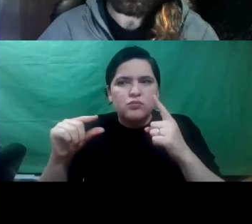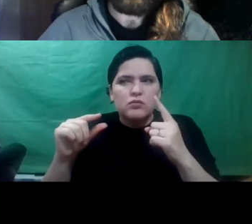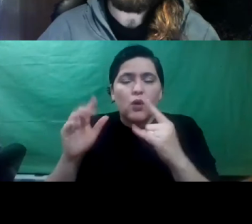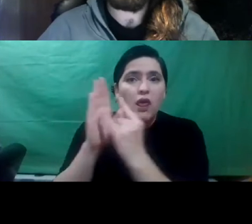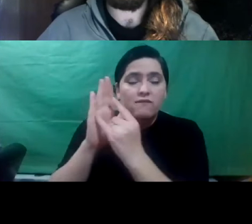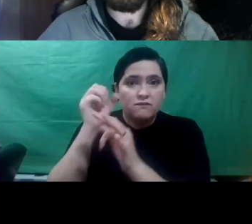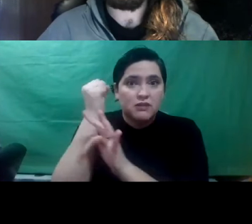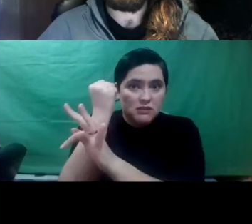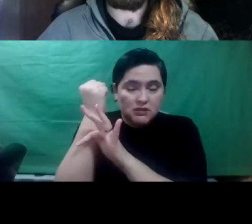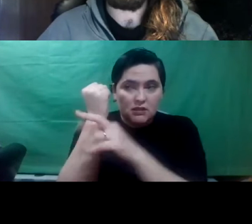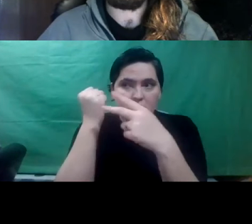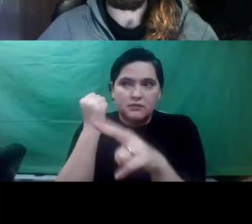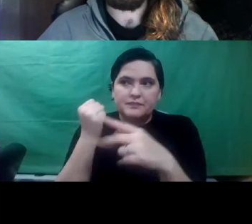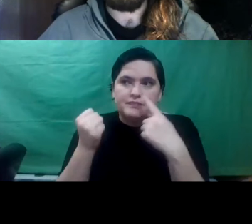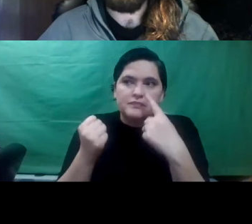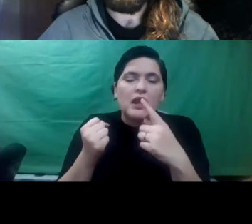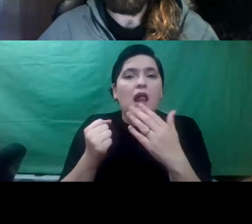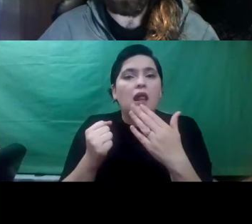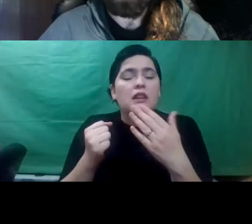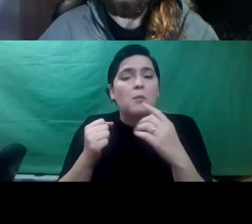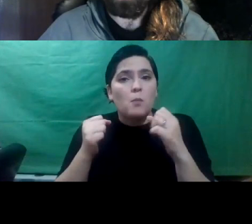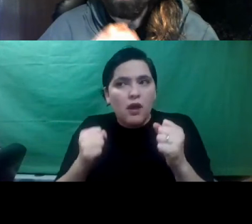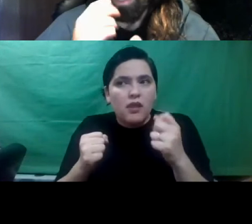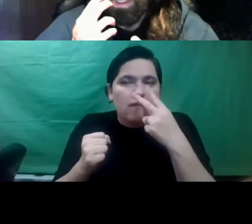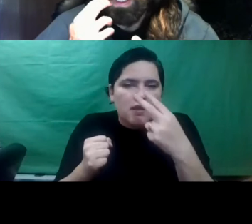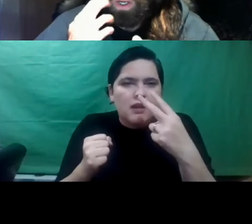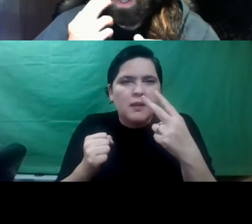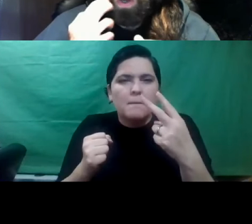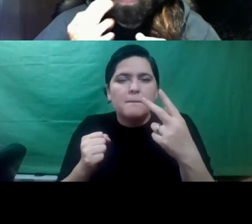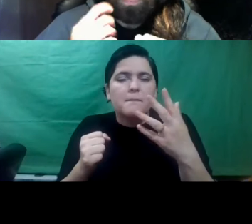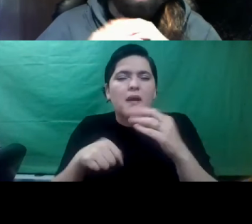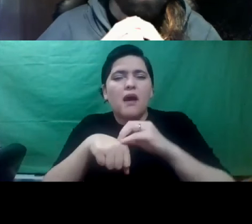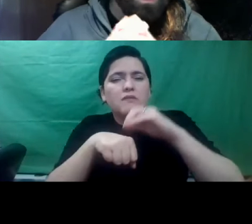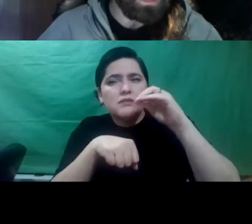físico, y este modelo tiene la capacidad de predecir